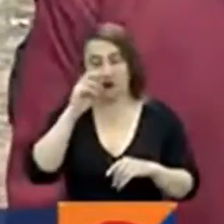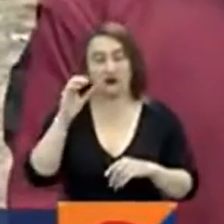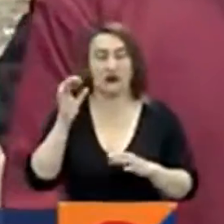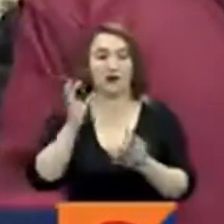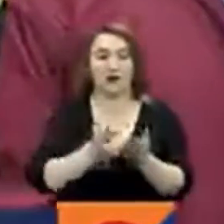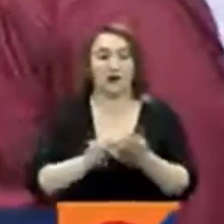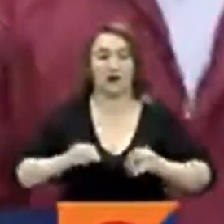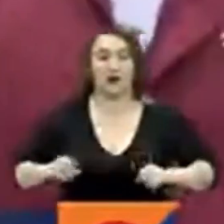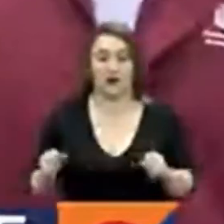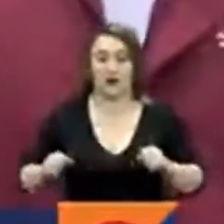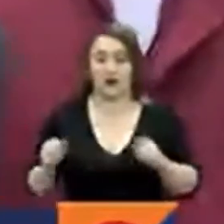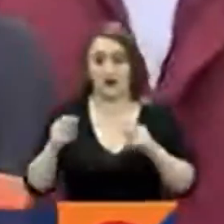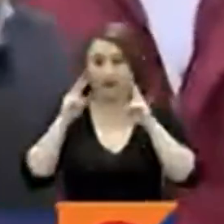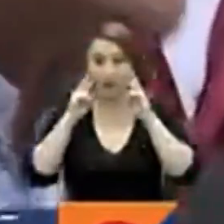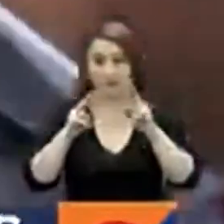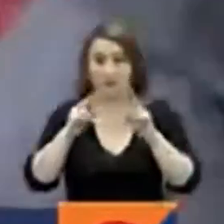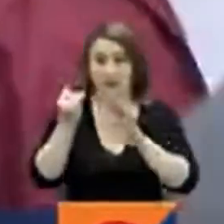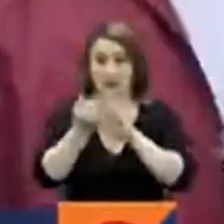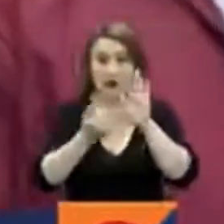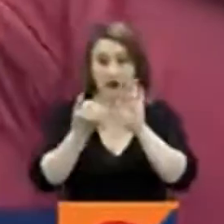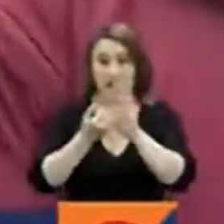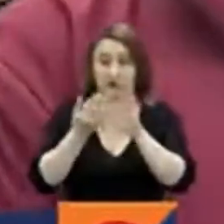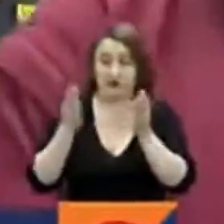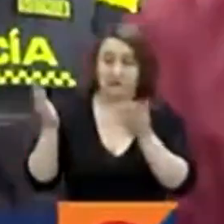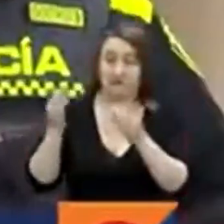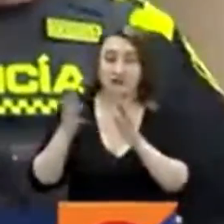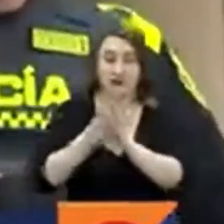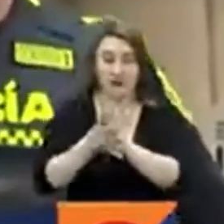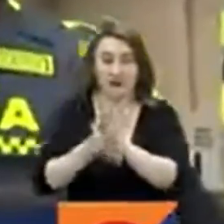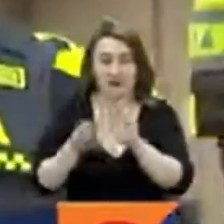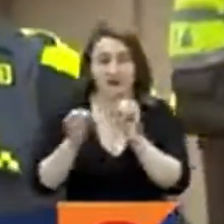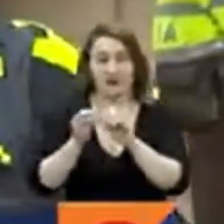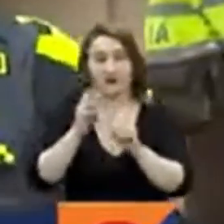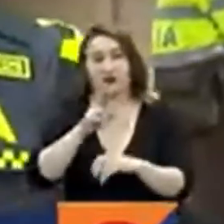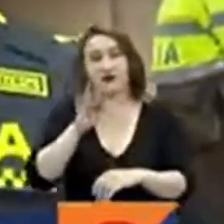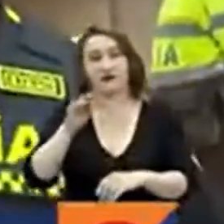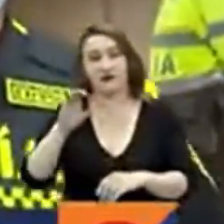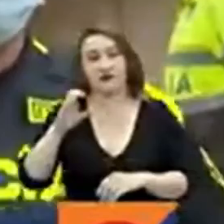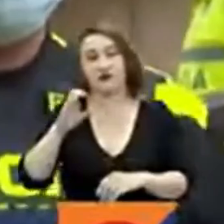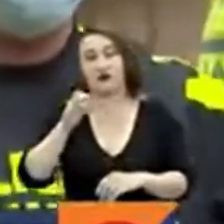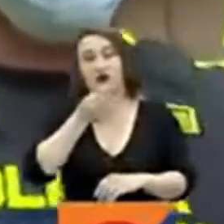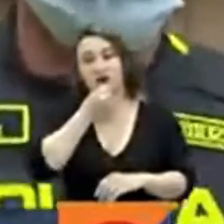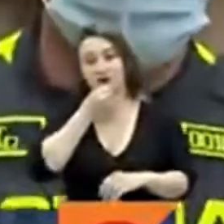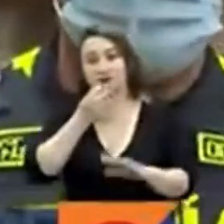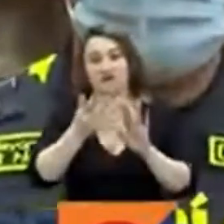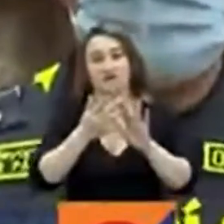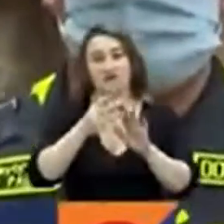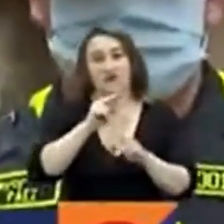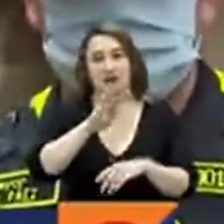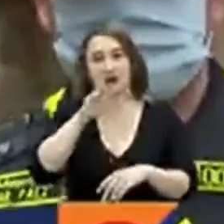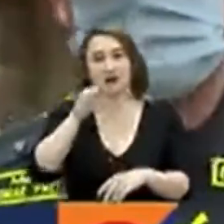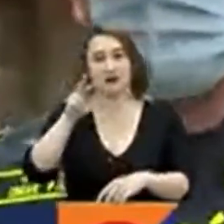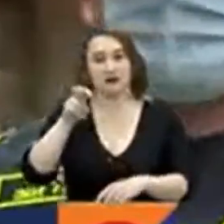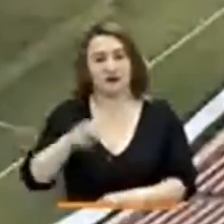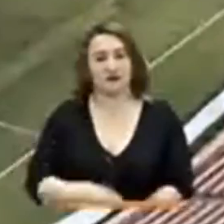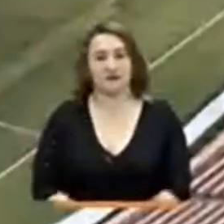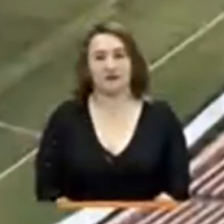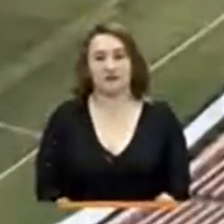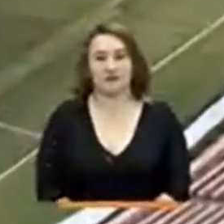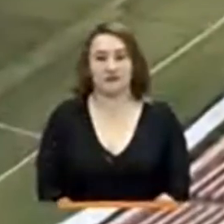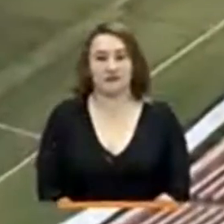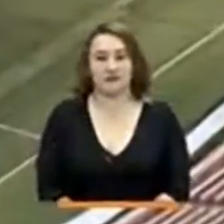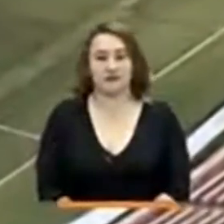Vamos a ver con las imágenes, pero ustedes tienen más información en RTVC Noticias Conectados 24/7.